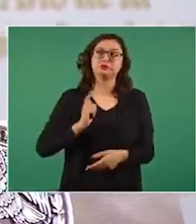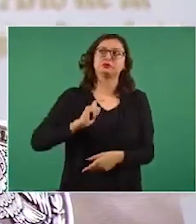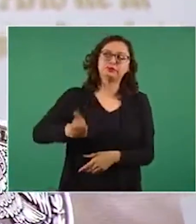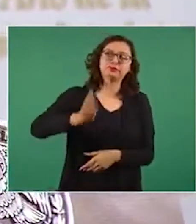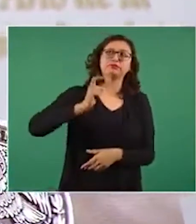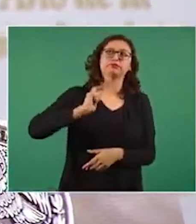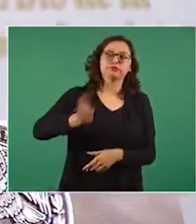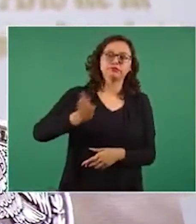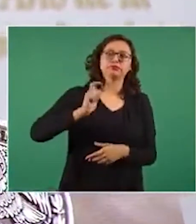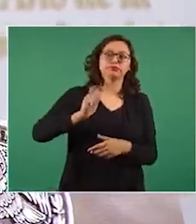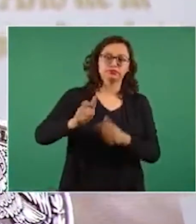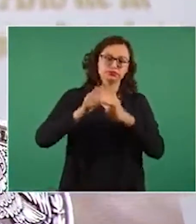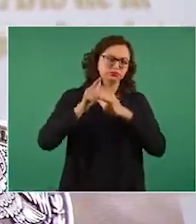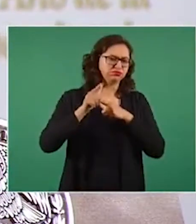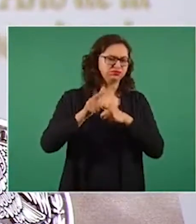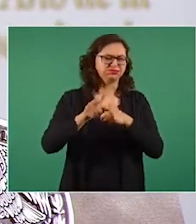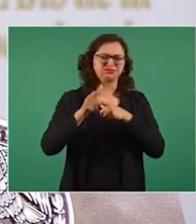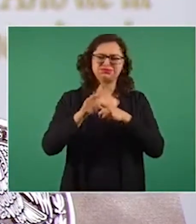es